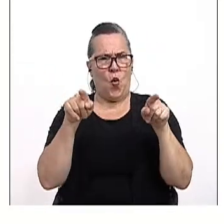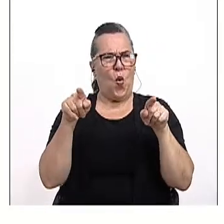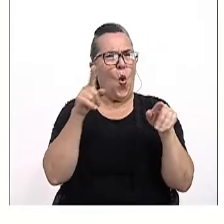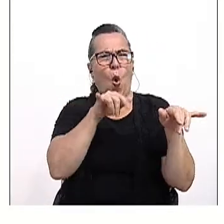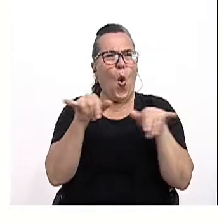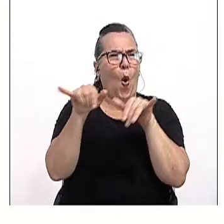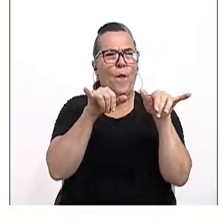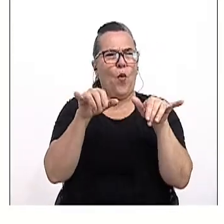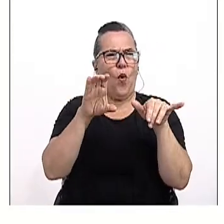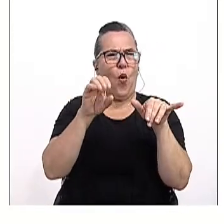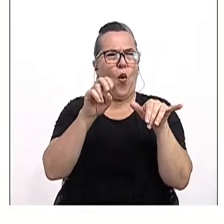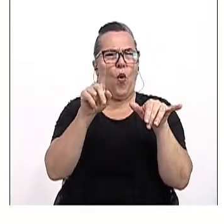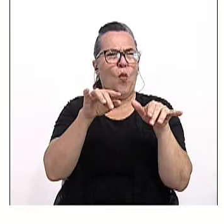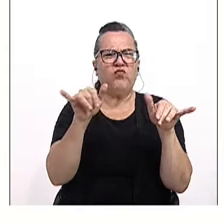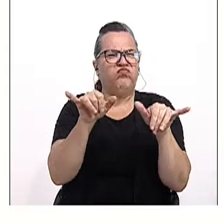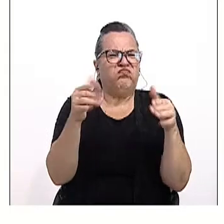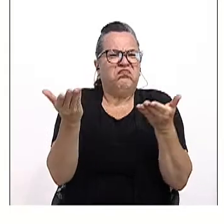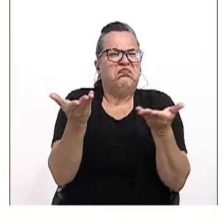poquito.